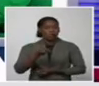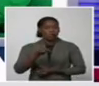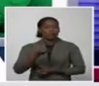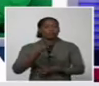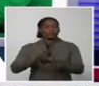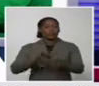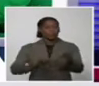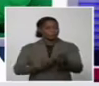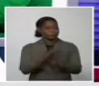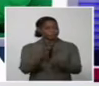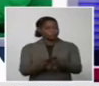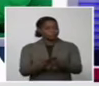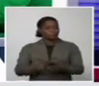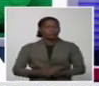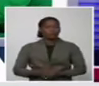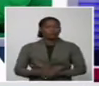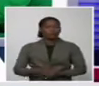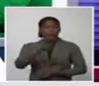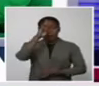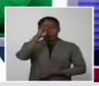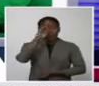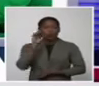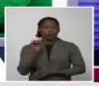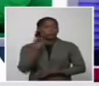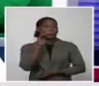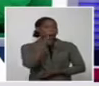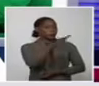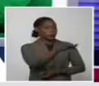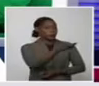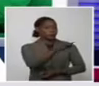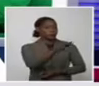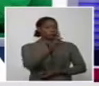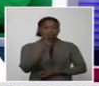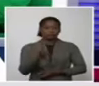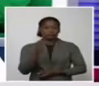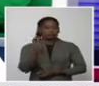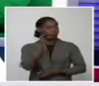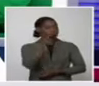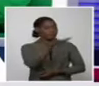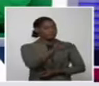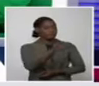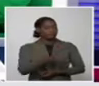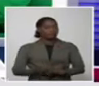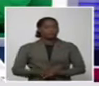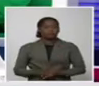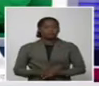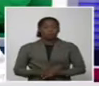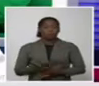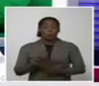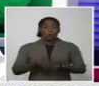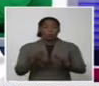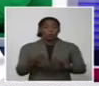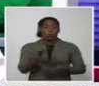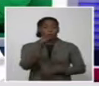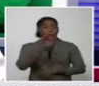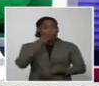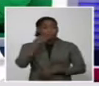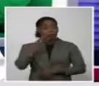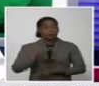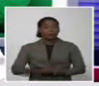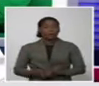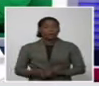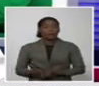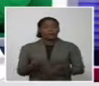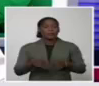teniendo en cuenta su edad, teniendo en cuenta las comorbilidades, presentó un grupo de